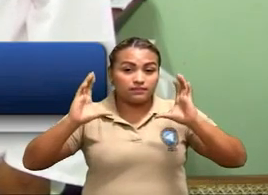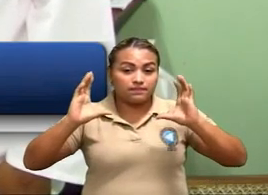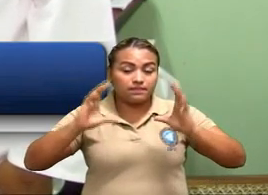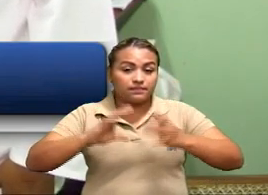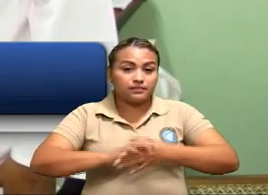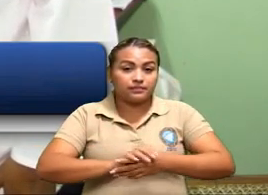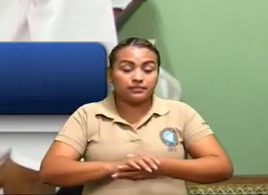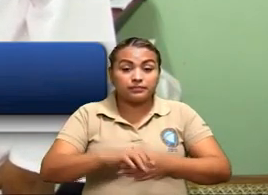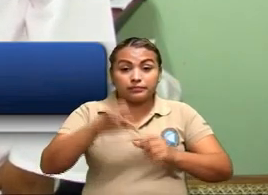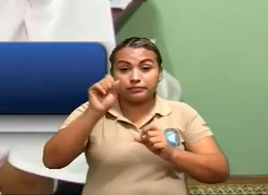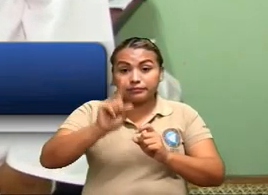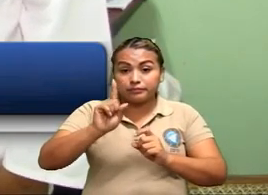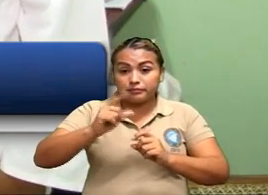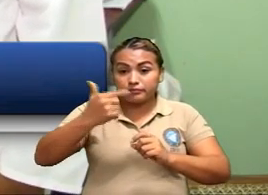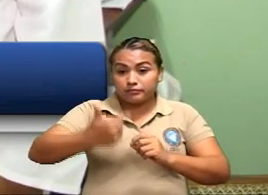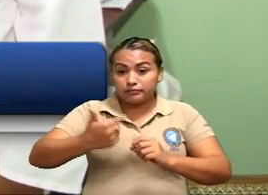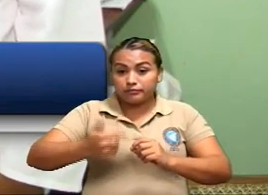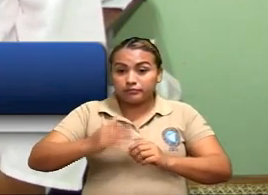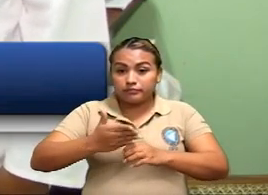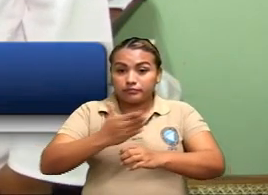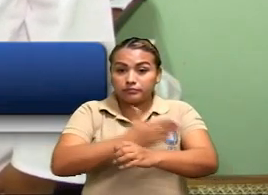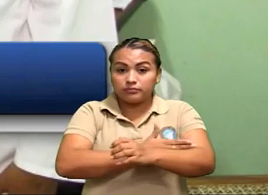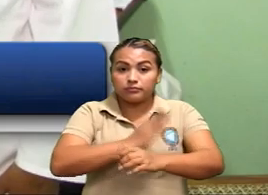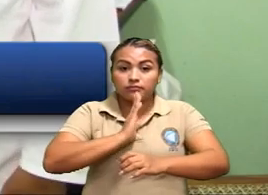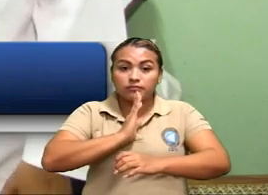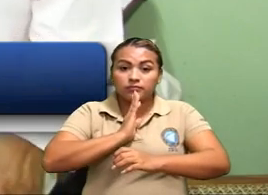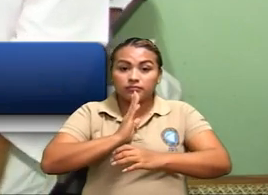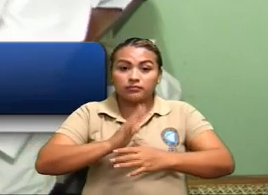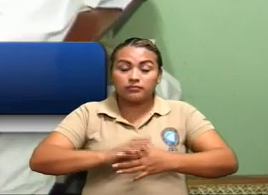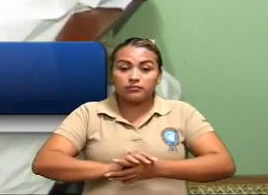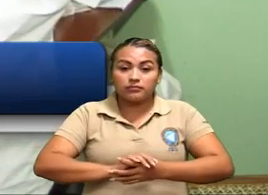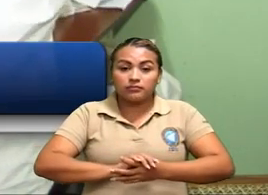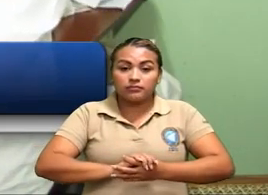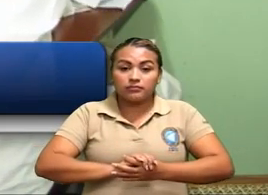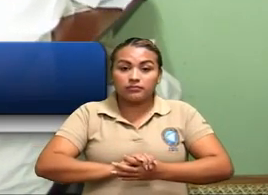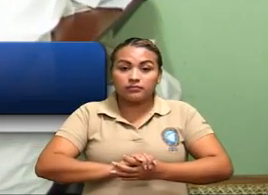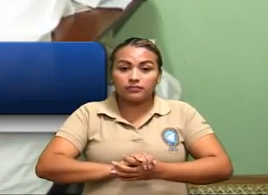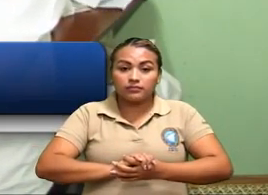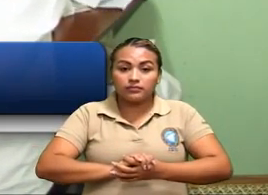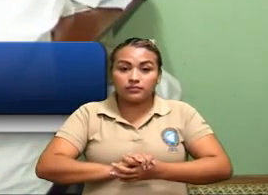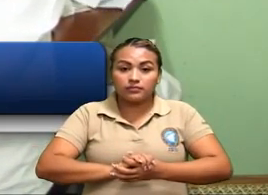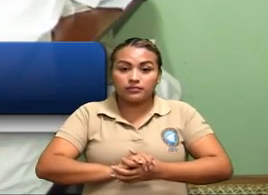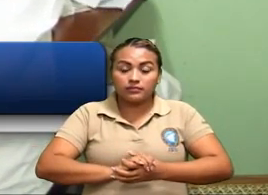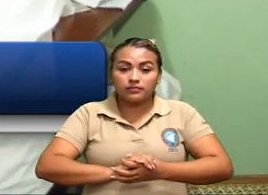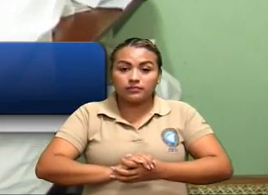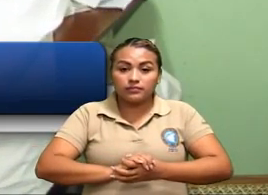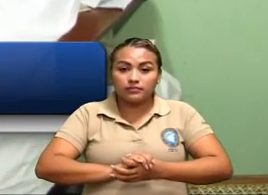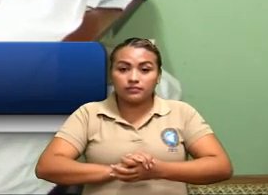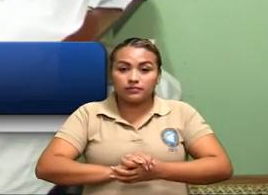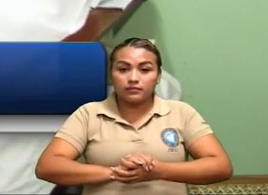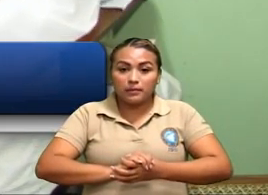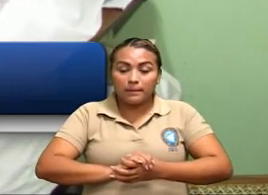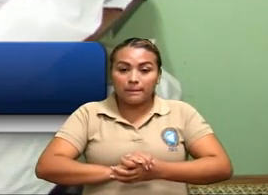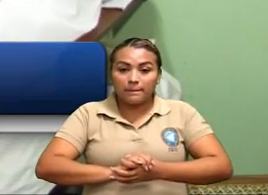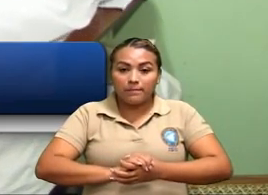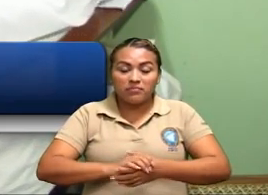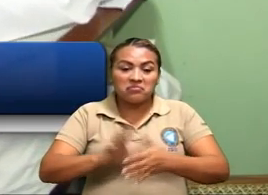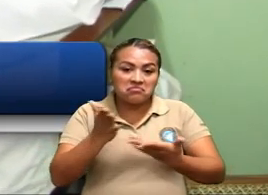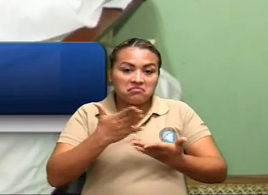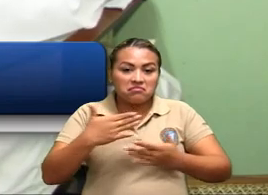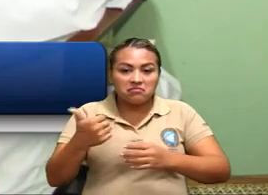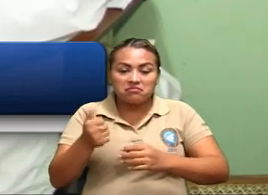esos grados que usted me menciona. No, ¿en qué nivel estamos, por ejemplo? Estamos más entre primero y segundo grado. Eso, como que hemos ido